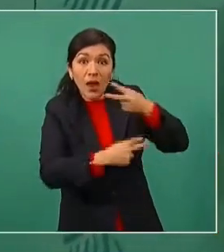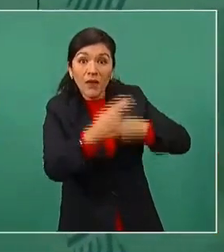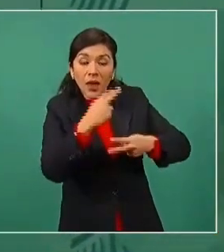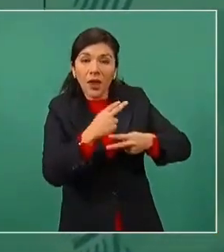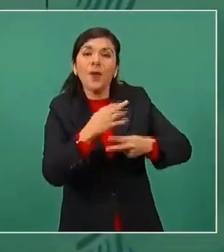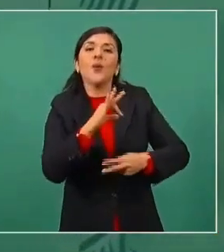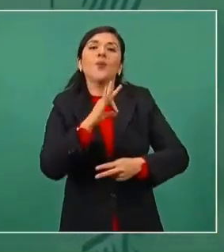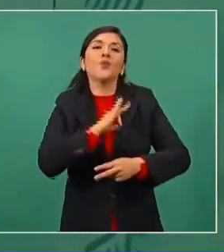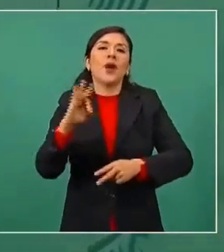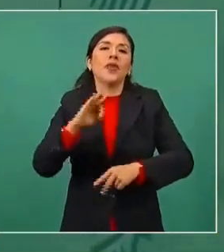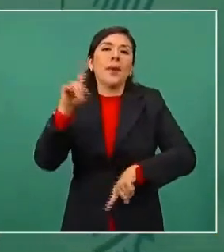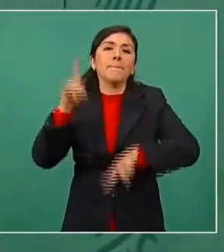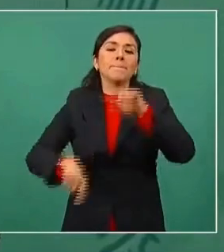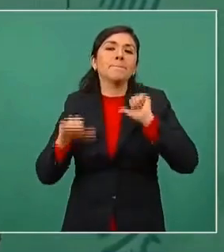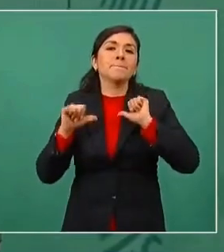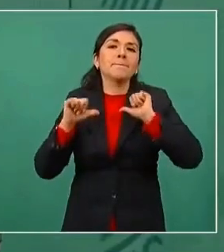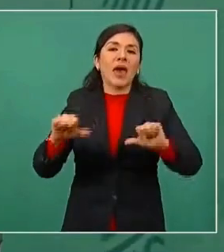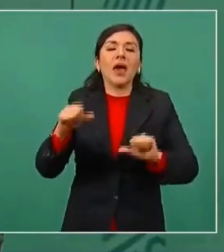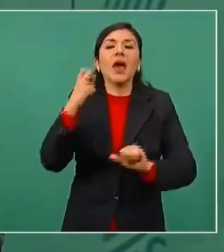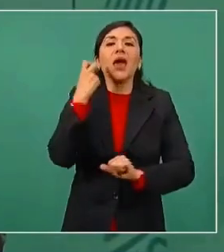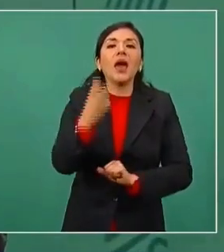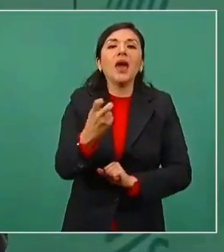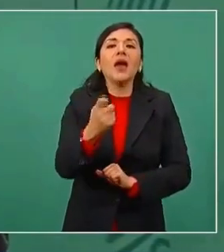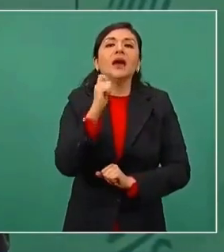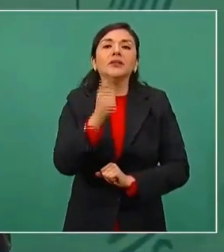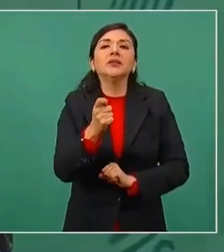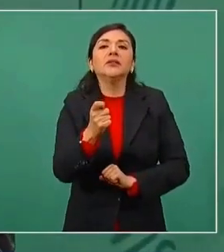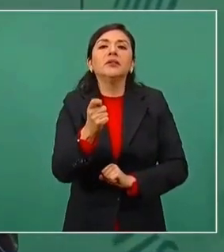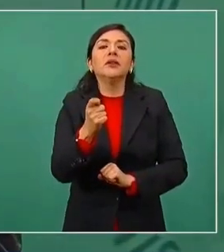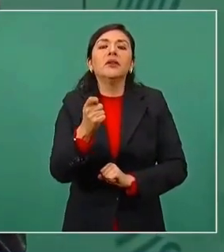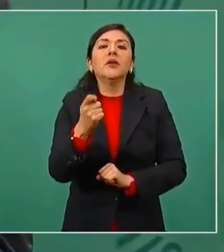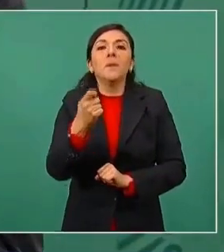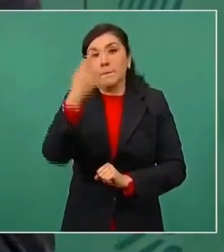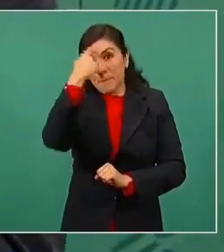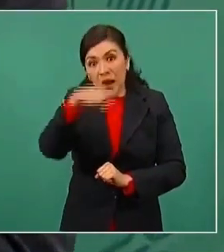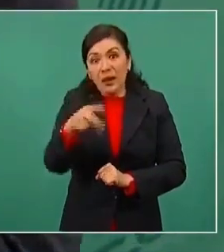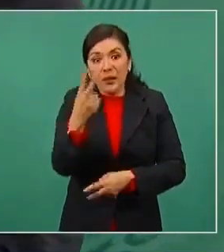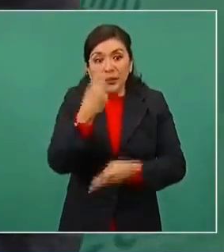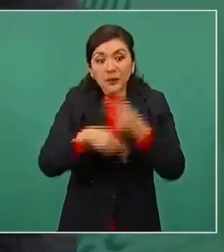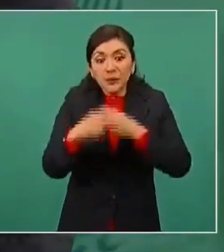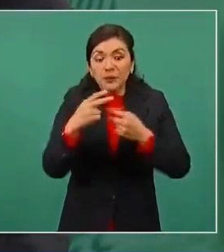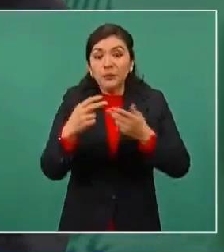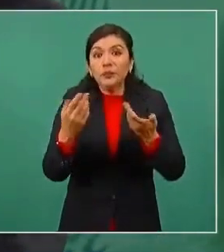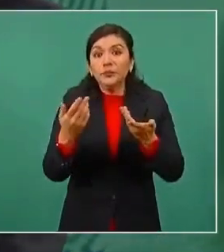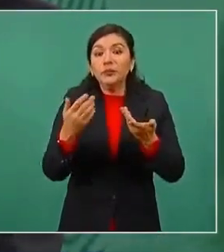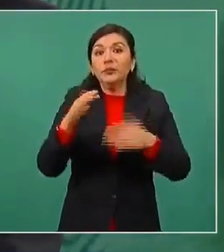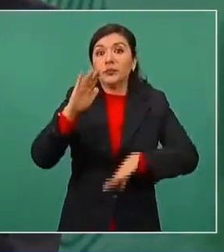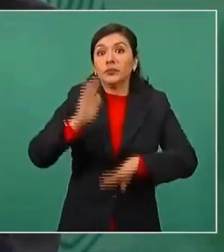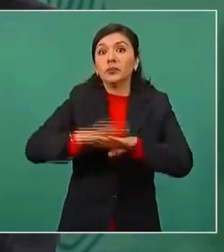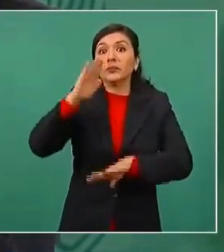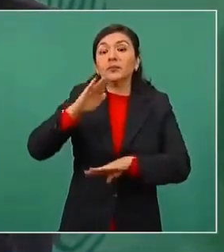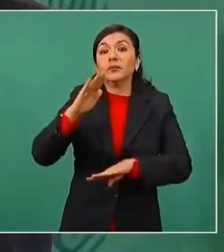evitamos, ¿sí?, que se produzca